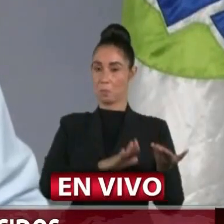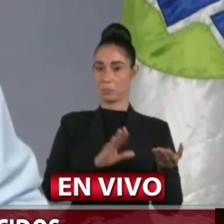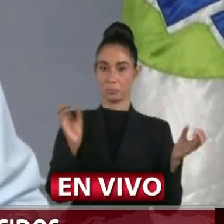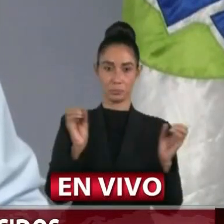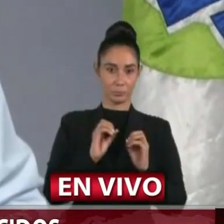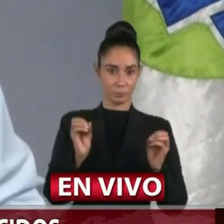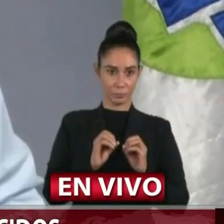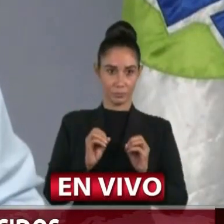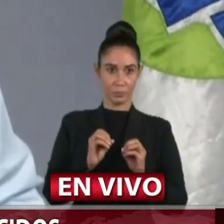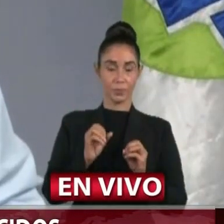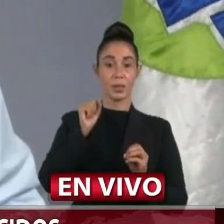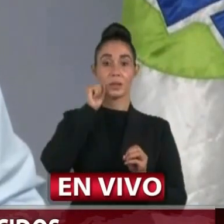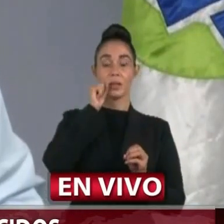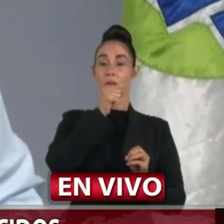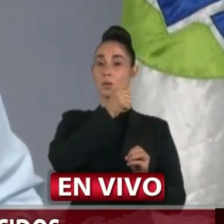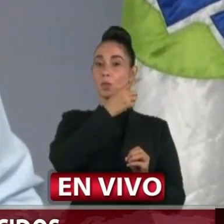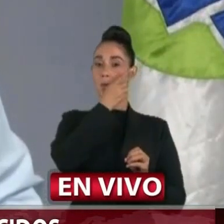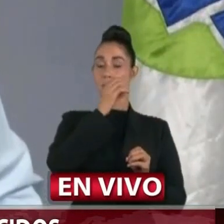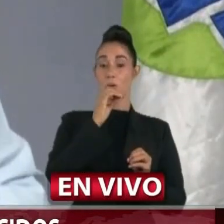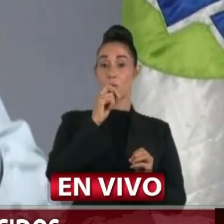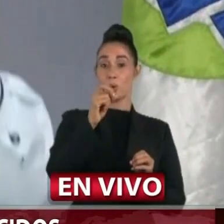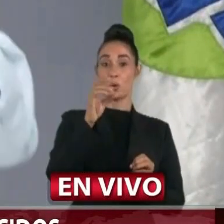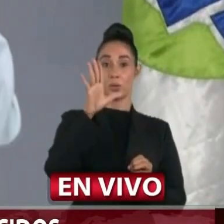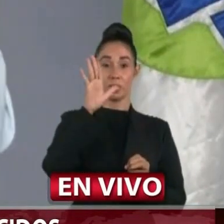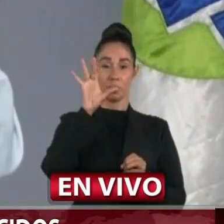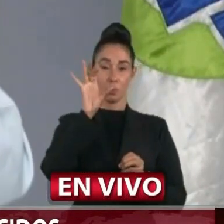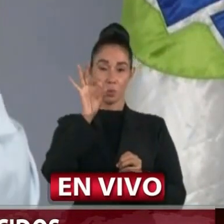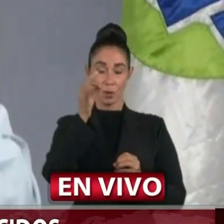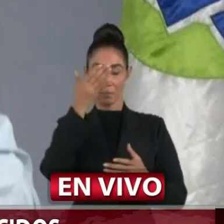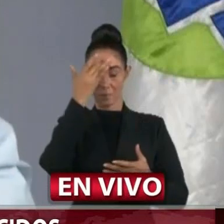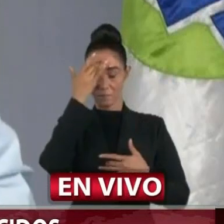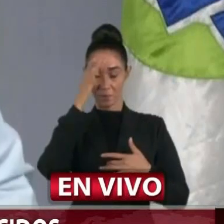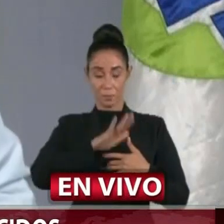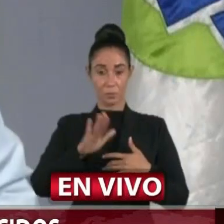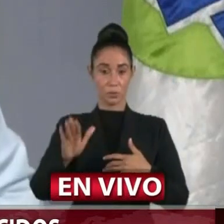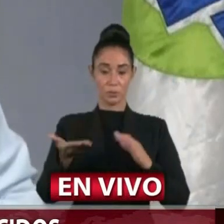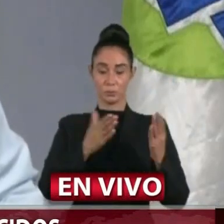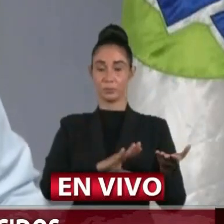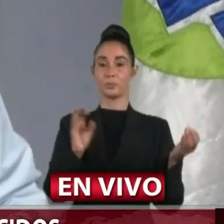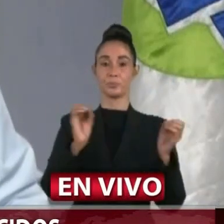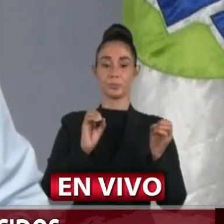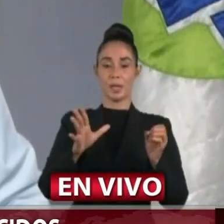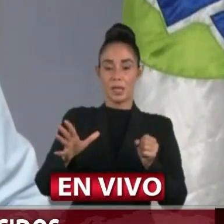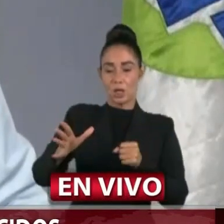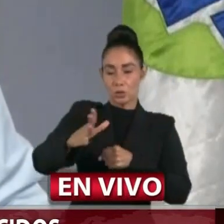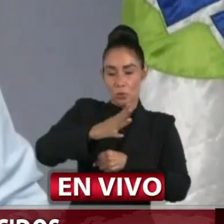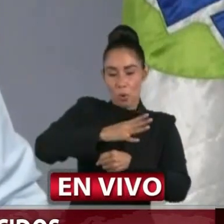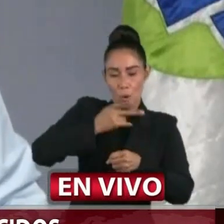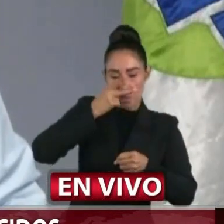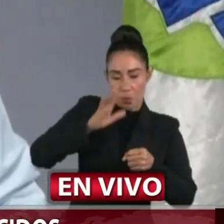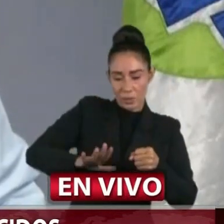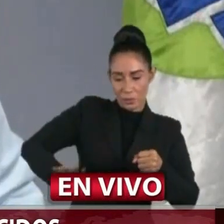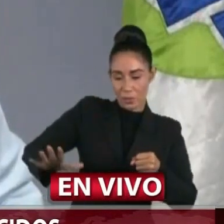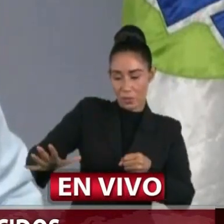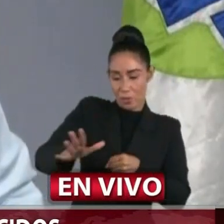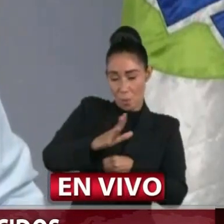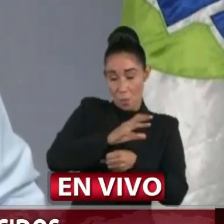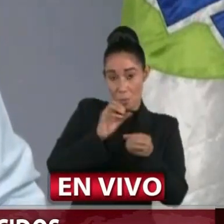Norte, 9 casos sin fallecimiento. En todo ese grupo de edad que